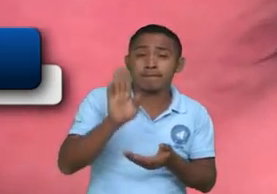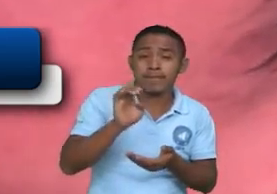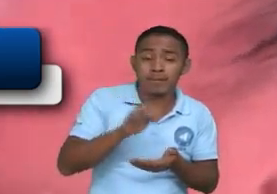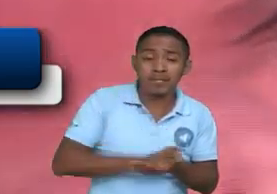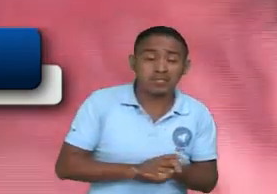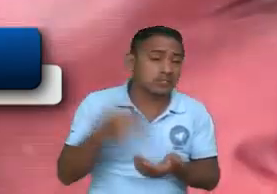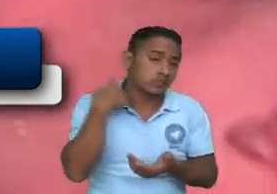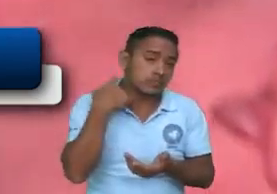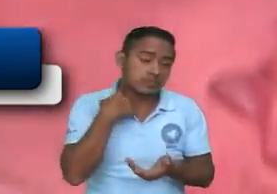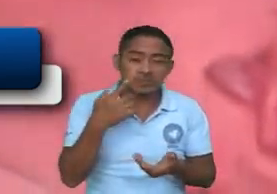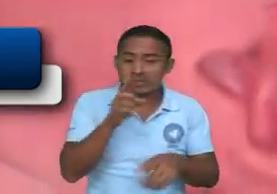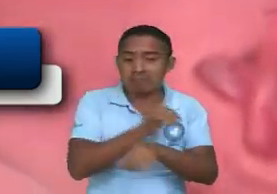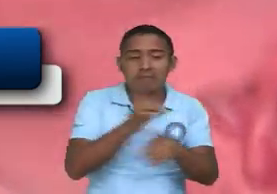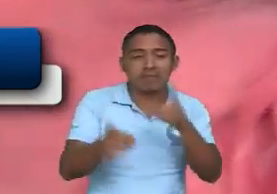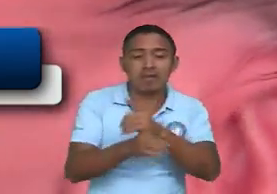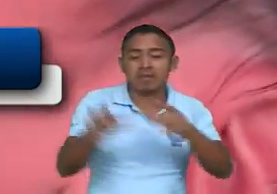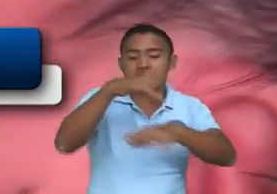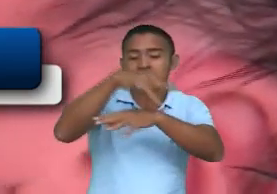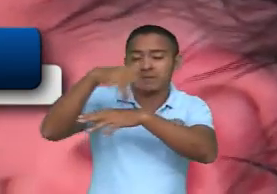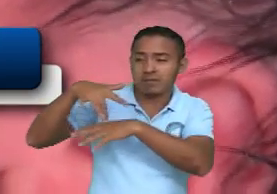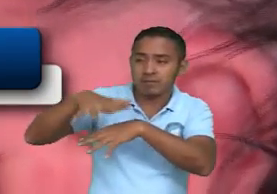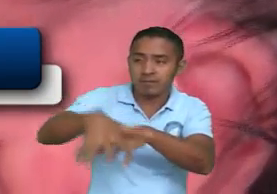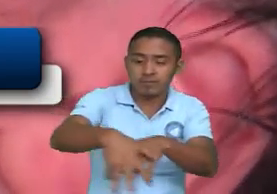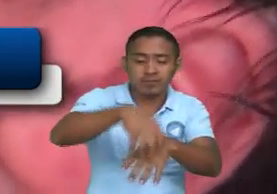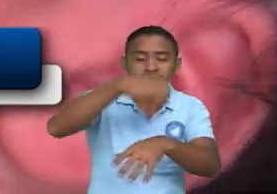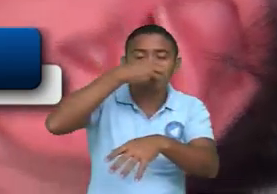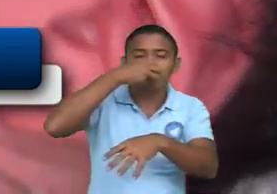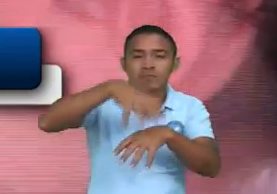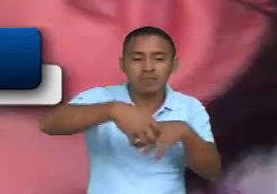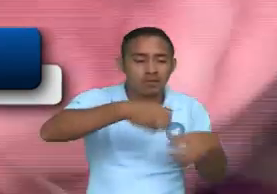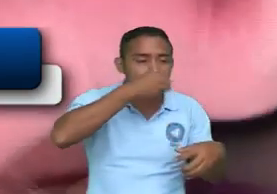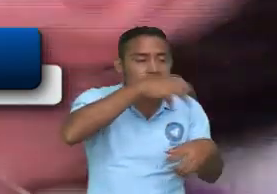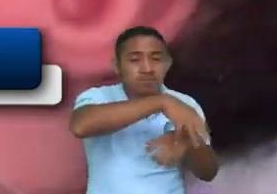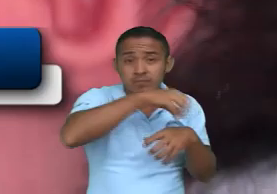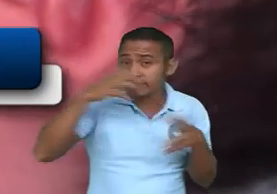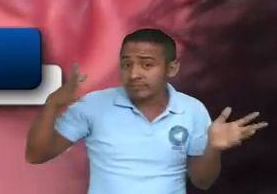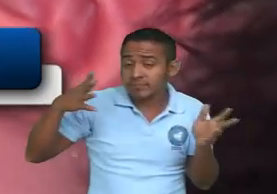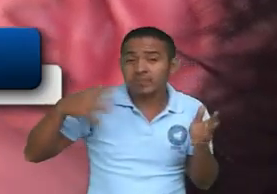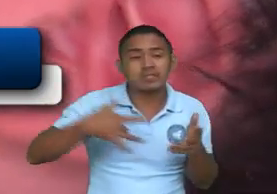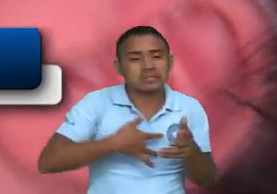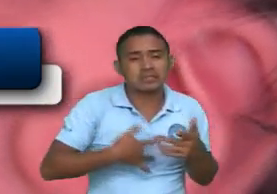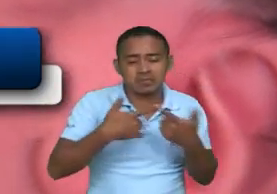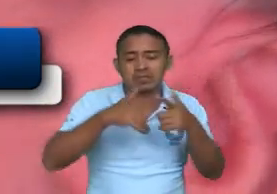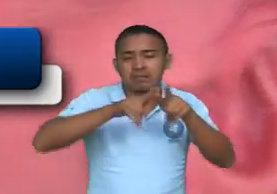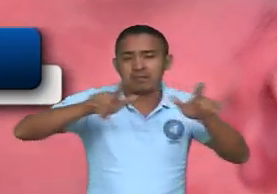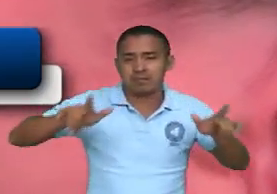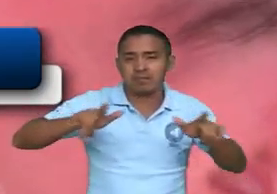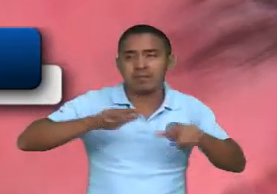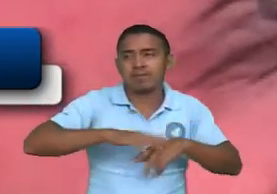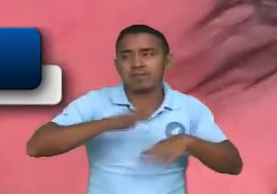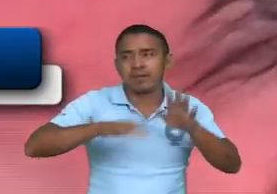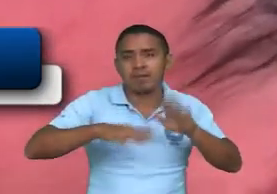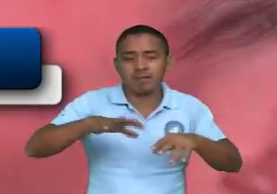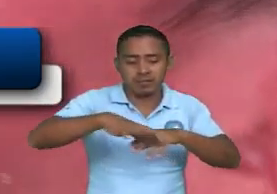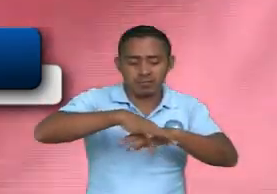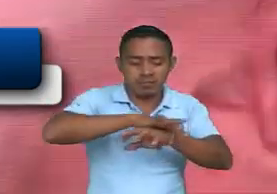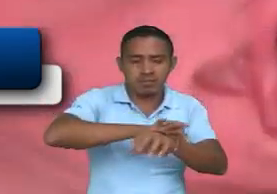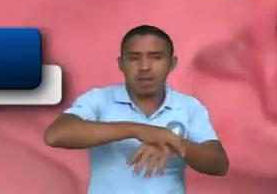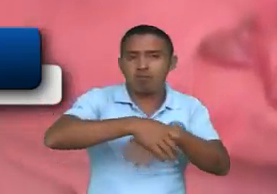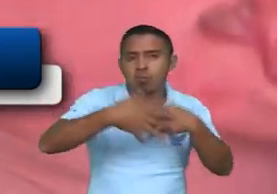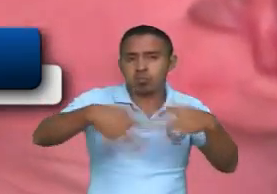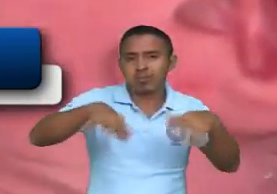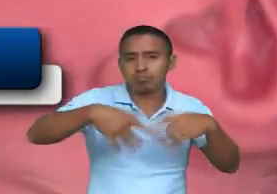el bebé tenga un ambiente cómodo, que el bebé... Se recomienda que no se utilicen guantes, porque ajá, de hecho, recuerden que el